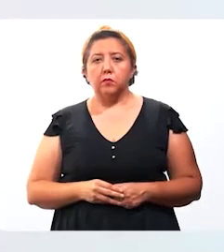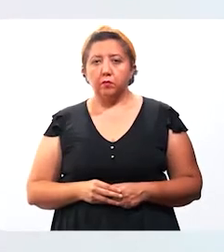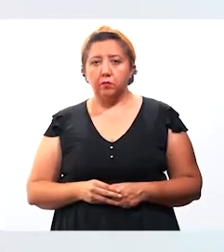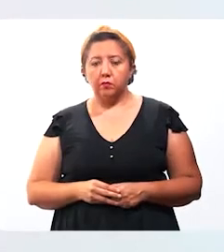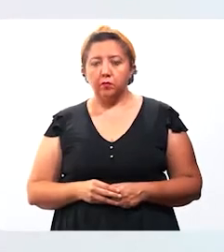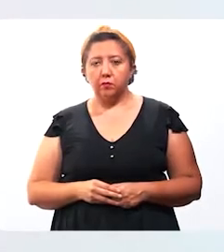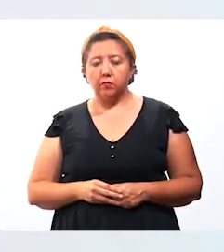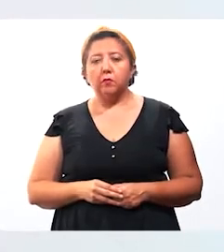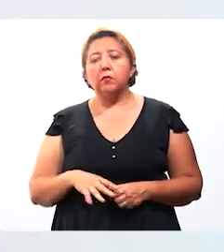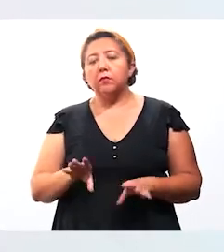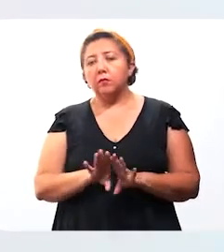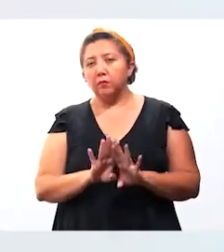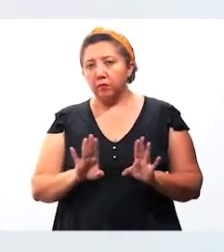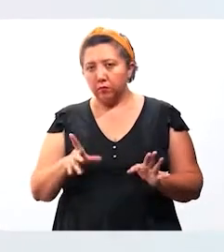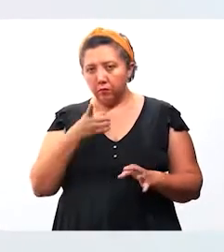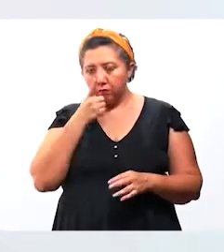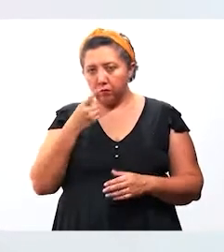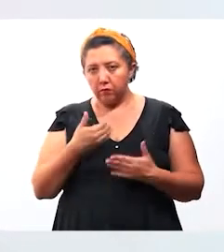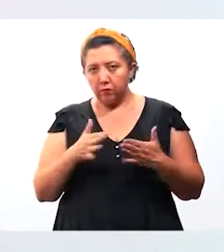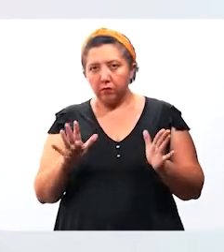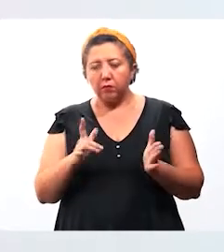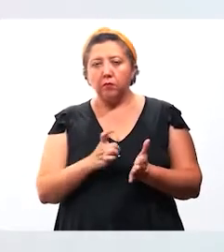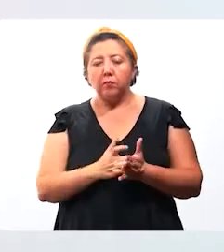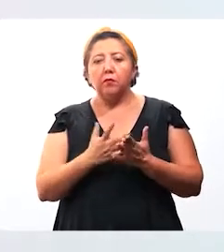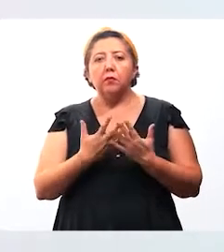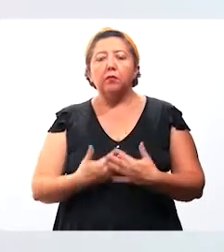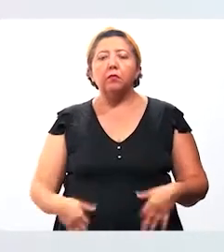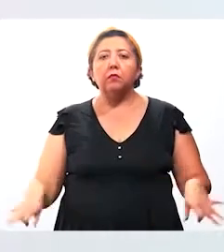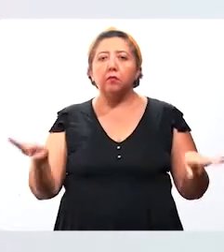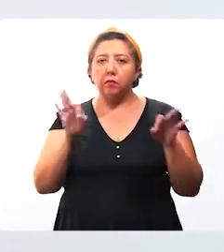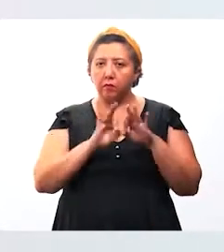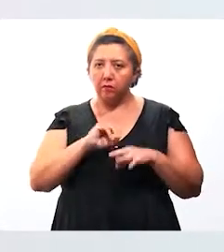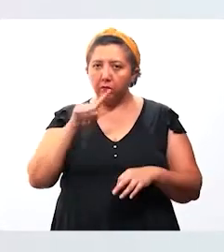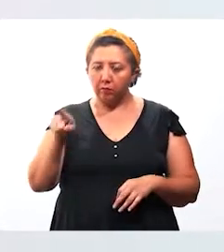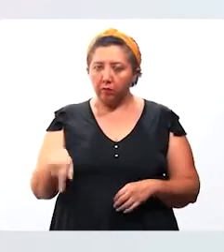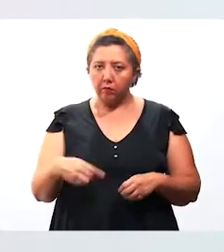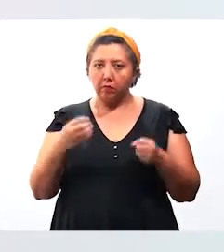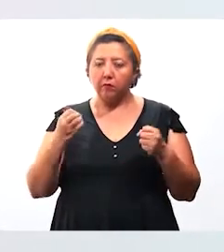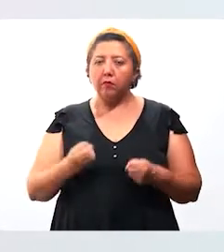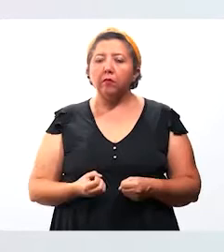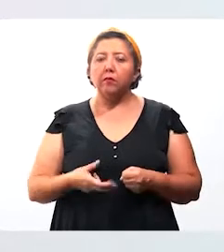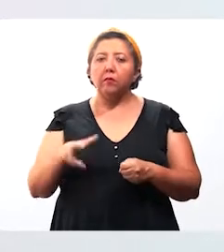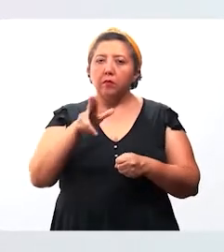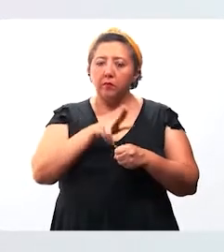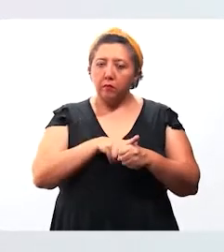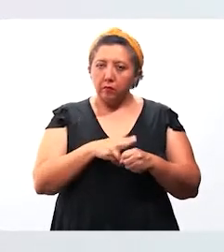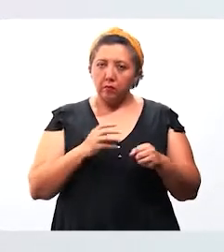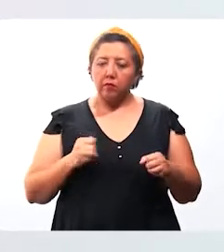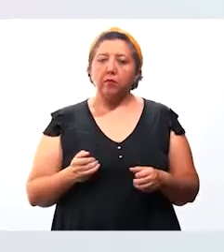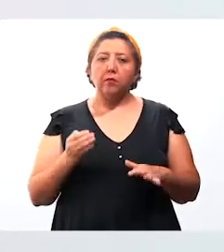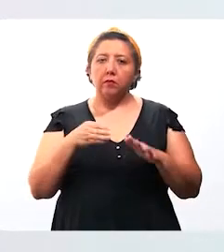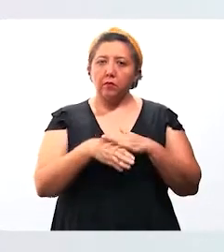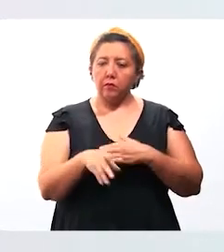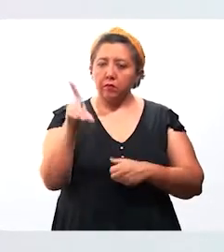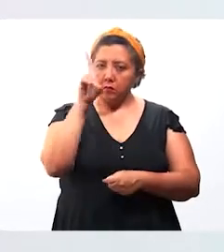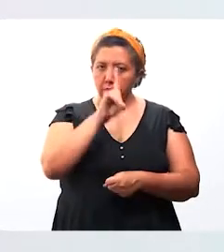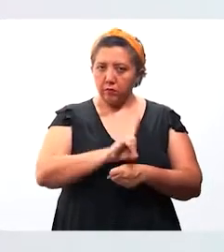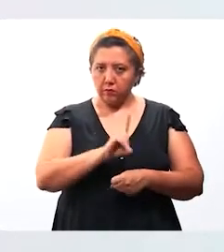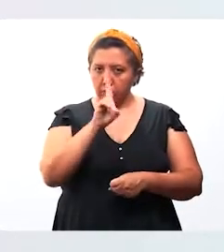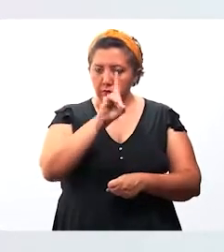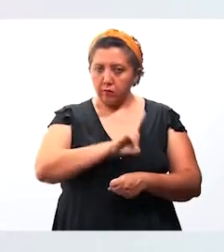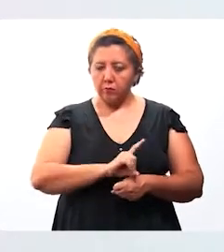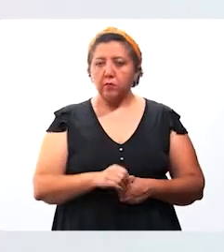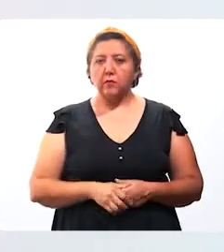médico tratante. Como se ha señalado en la reapertura económica, los datos más importantes son la ocupación hospitalaria y los